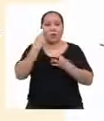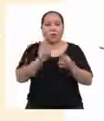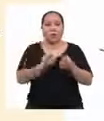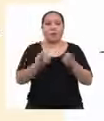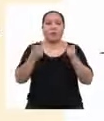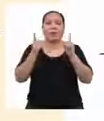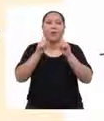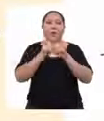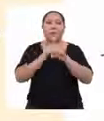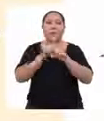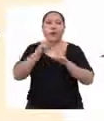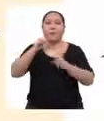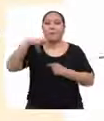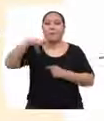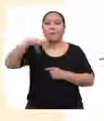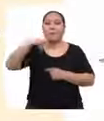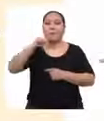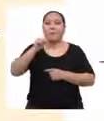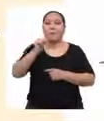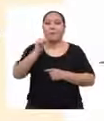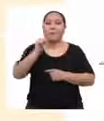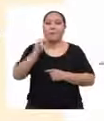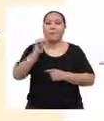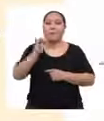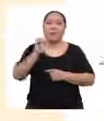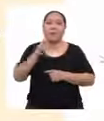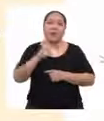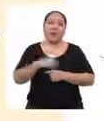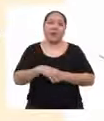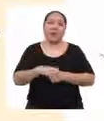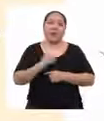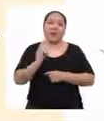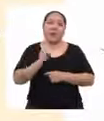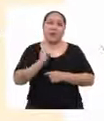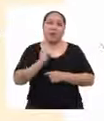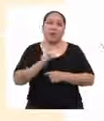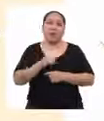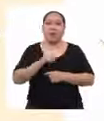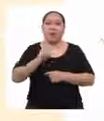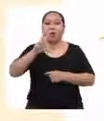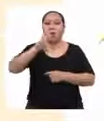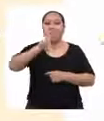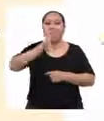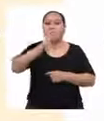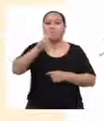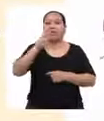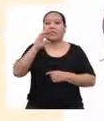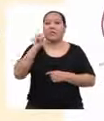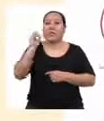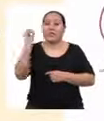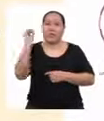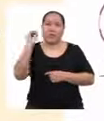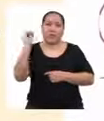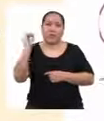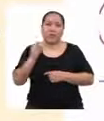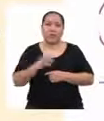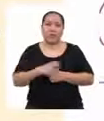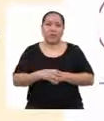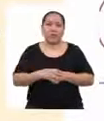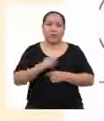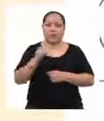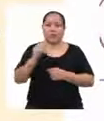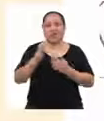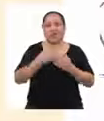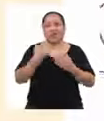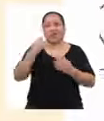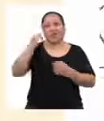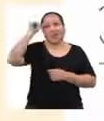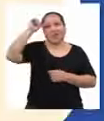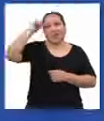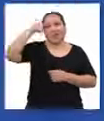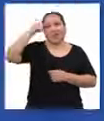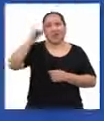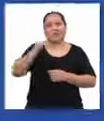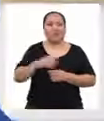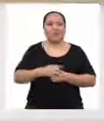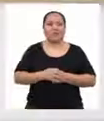gráfico de pastel, gráfico de torta o gráfica de 360 grados. Fácil de recordar.